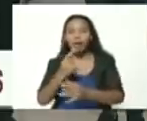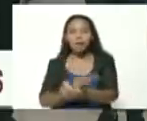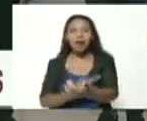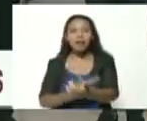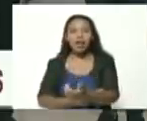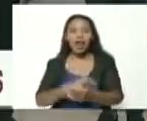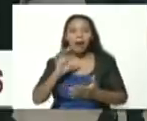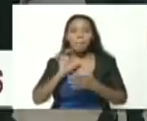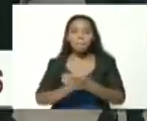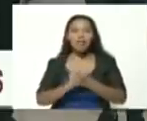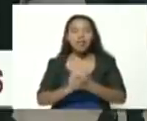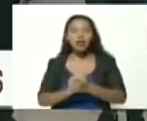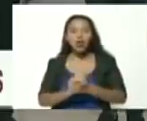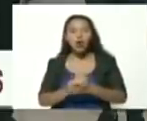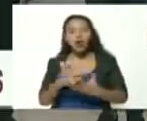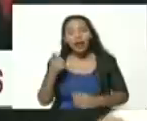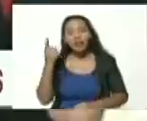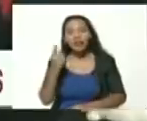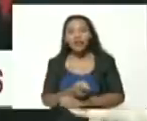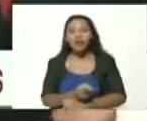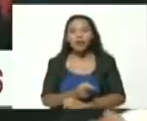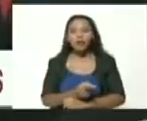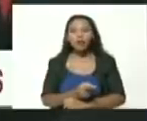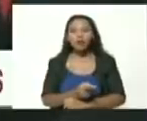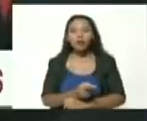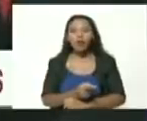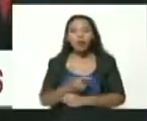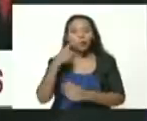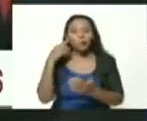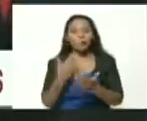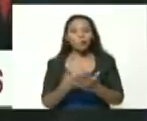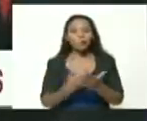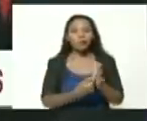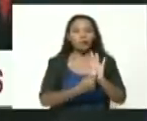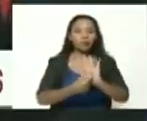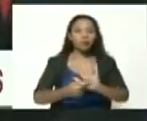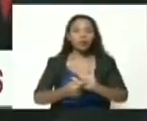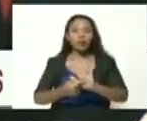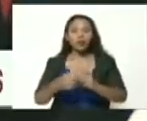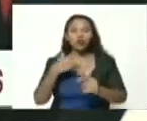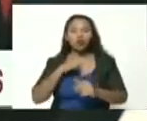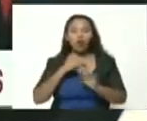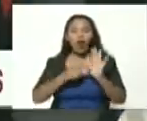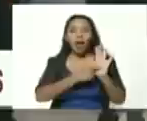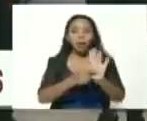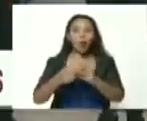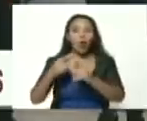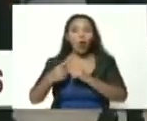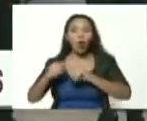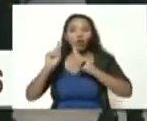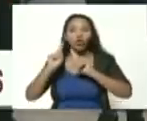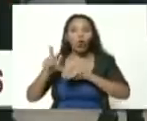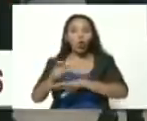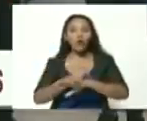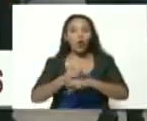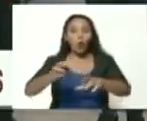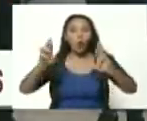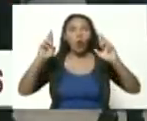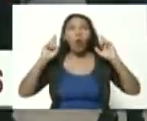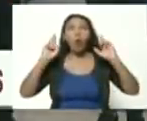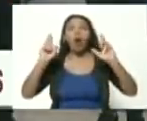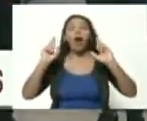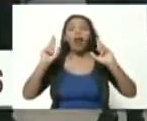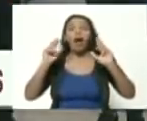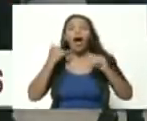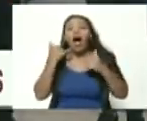y la amistad que debemos demostrar y ser ejemplo para otros gobiernos. Ojalá algún día